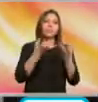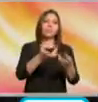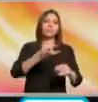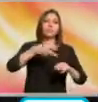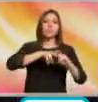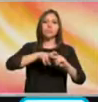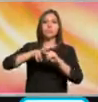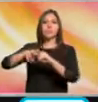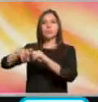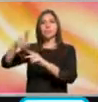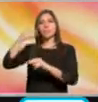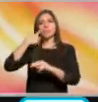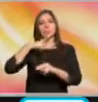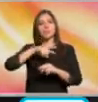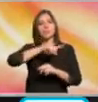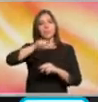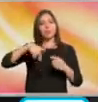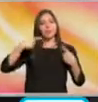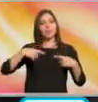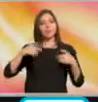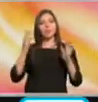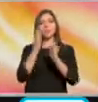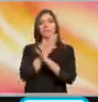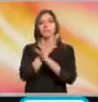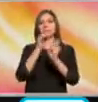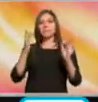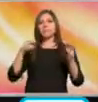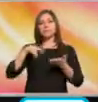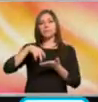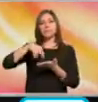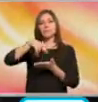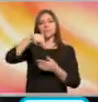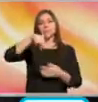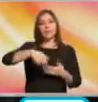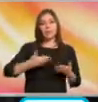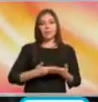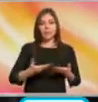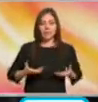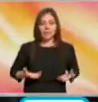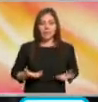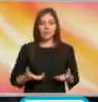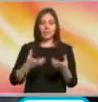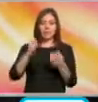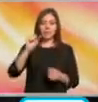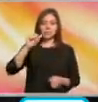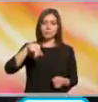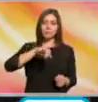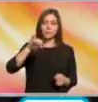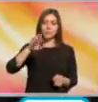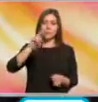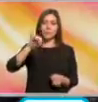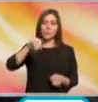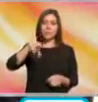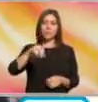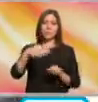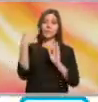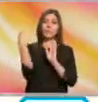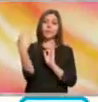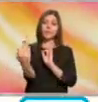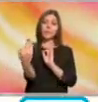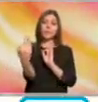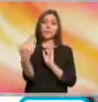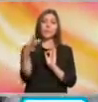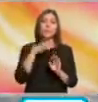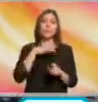para beneplácito de los que andan caminando por la ahora calle peatonal San Jerónimo. Enfrente tenemos un